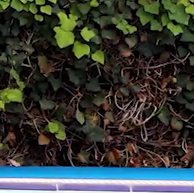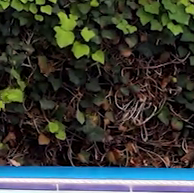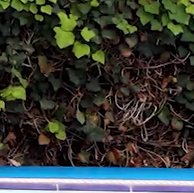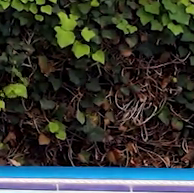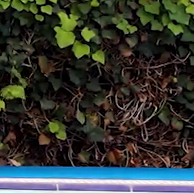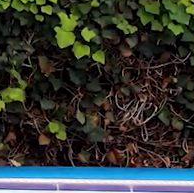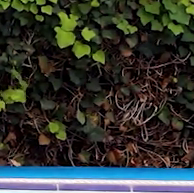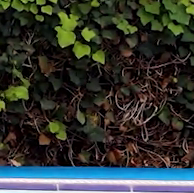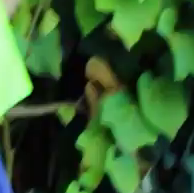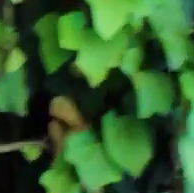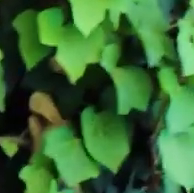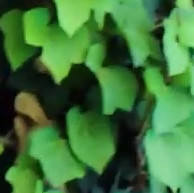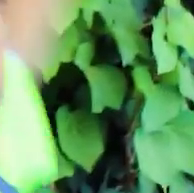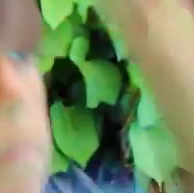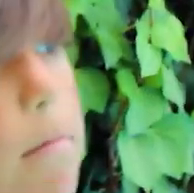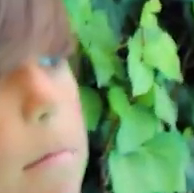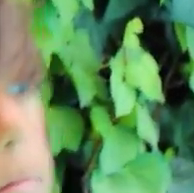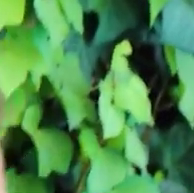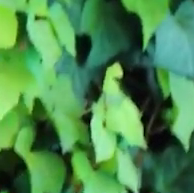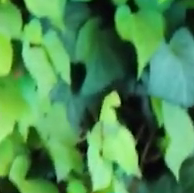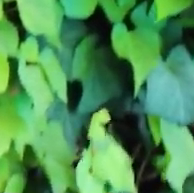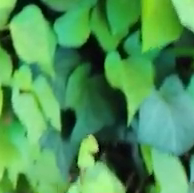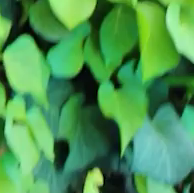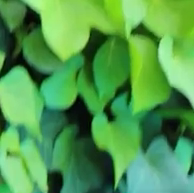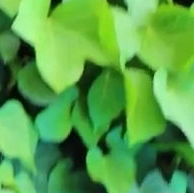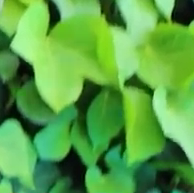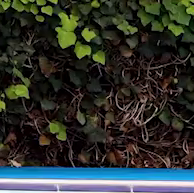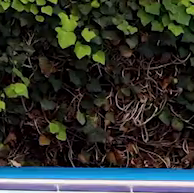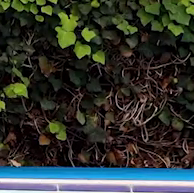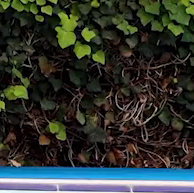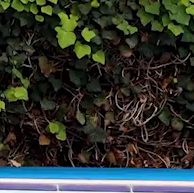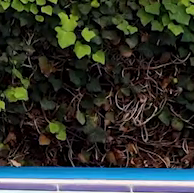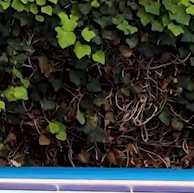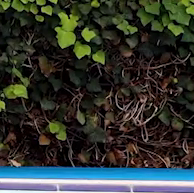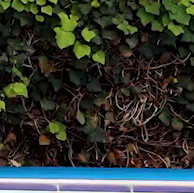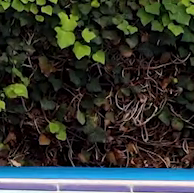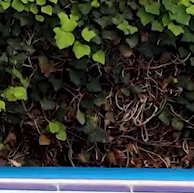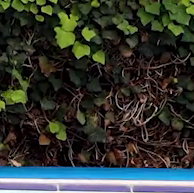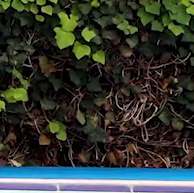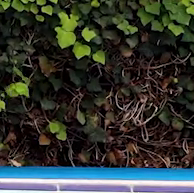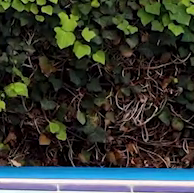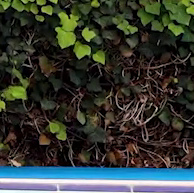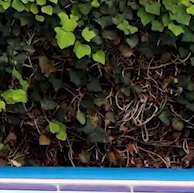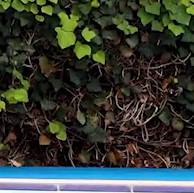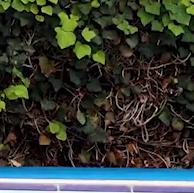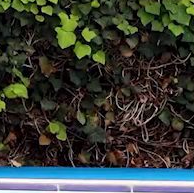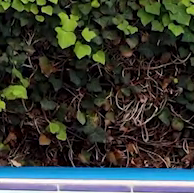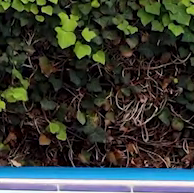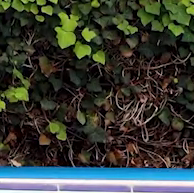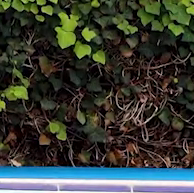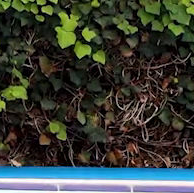del pie contrario bien a su coordinación